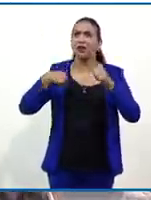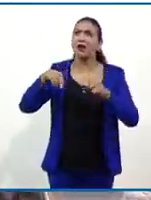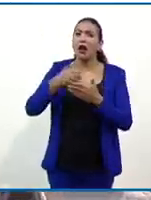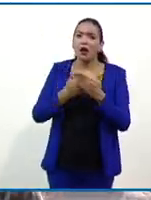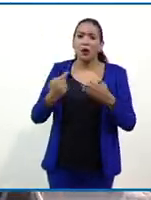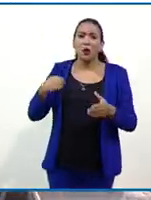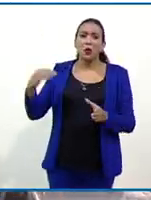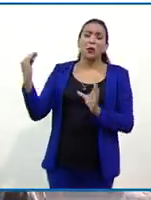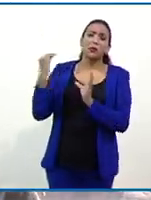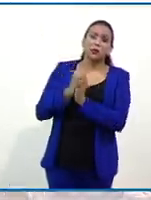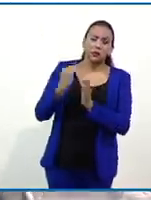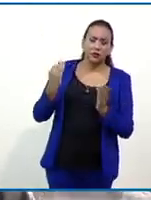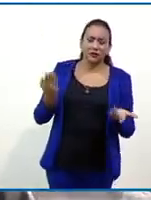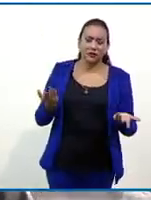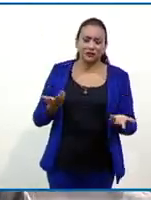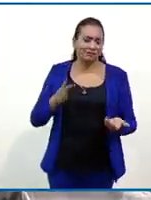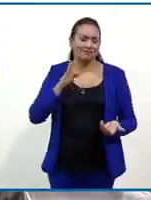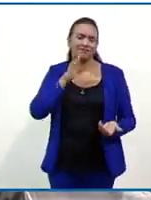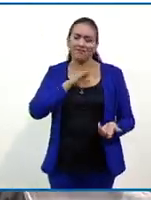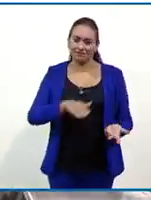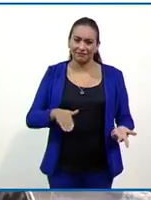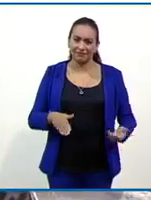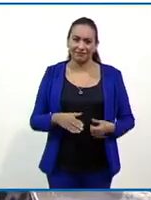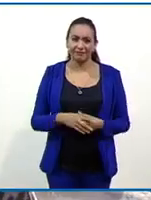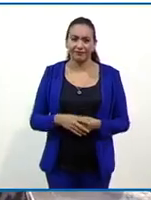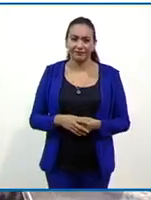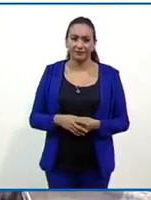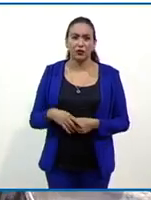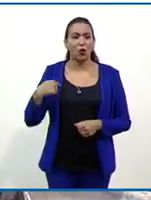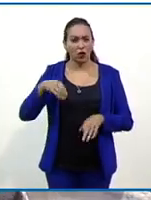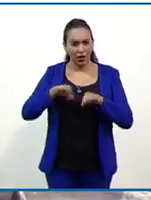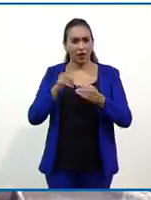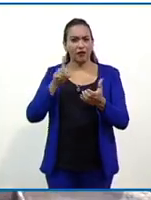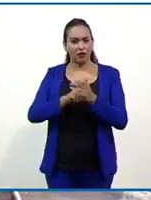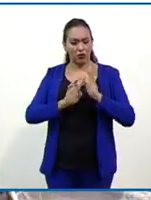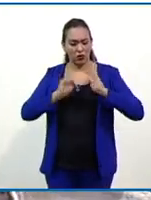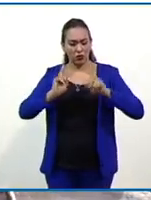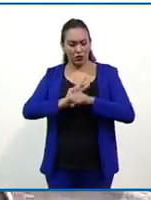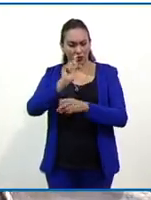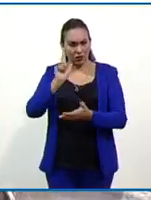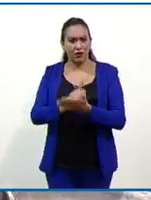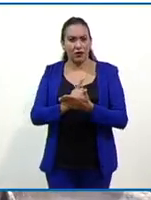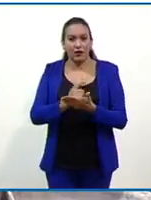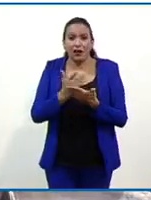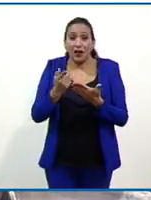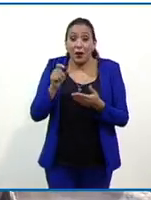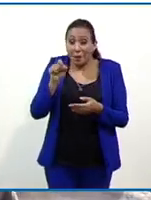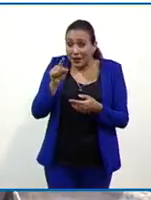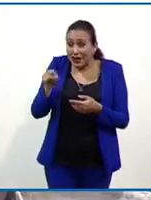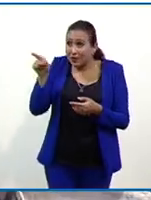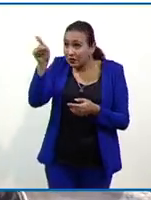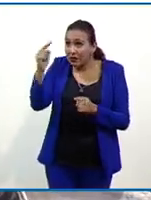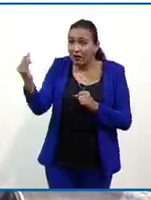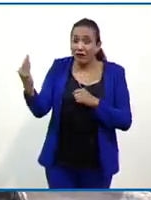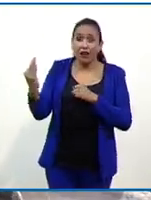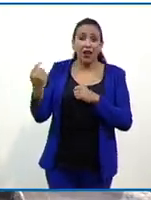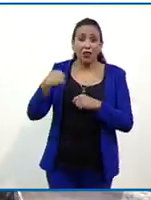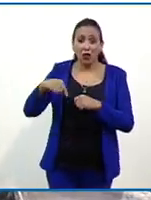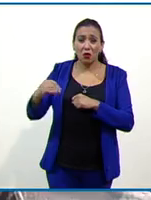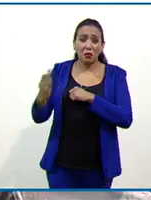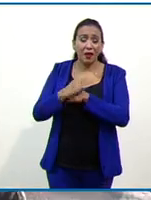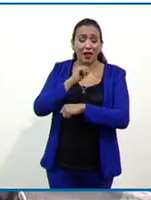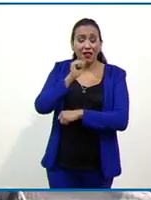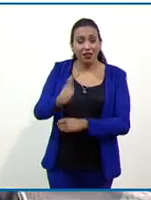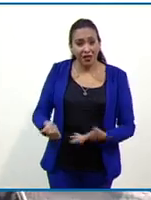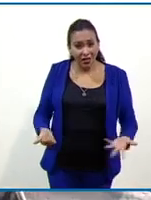ni siquiera en nuestra casa, porque esto, por donde se quiera ver, es un despido masivo de juzgadores. ¿Y qué